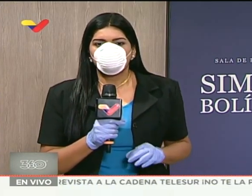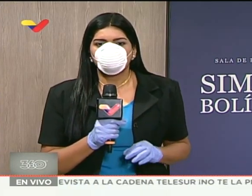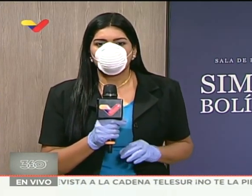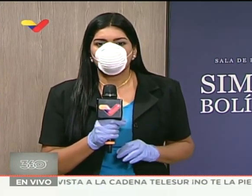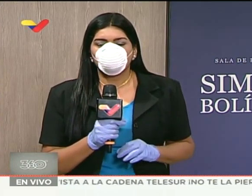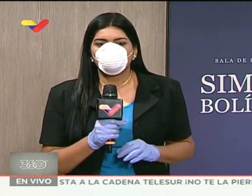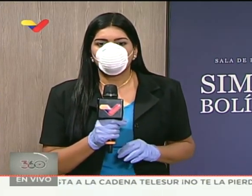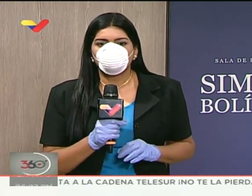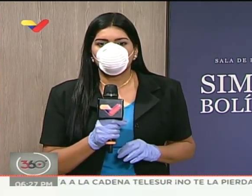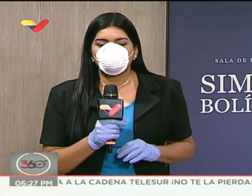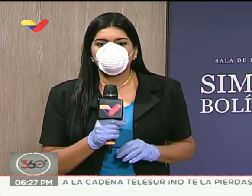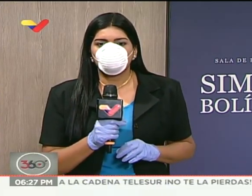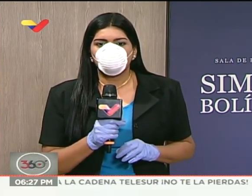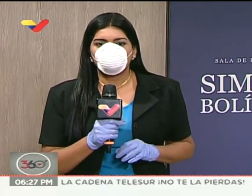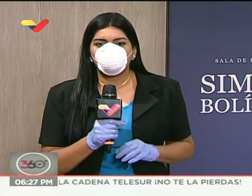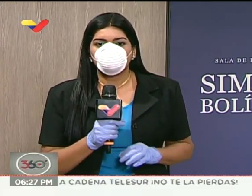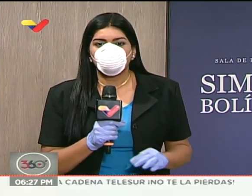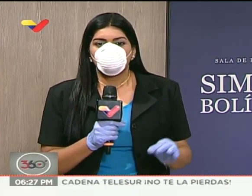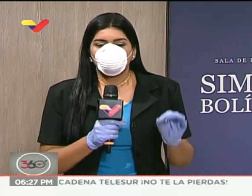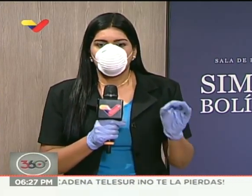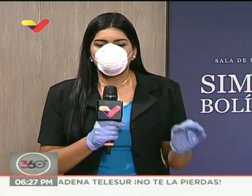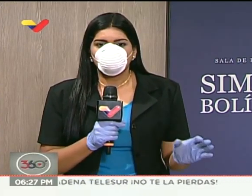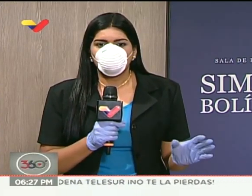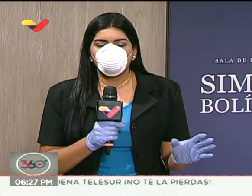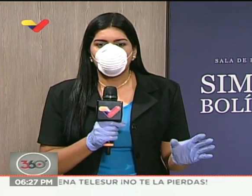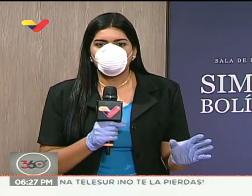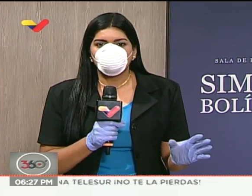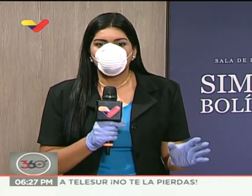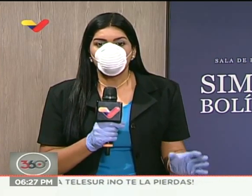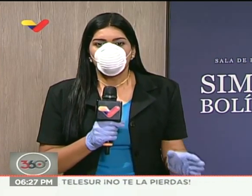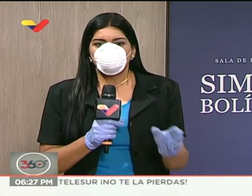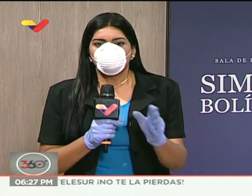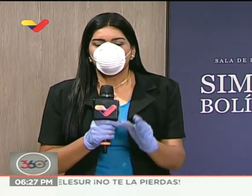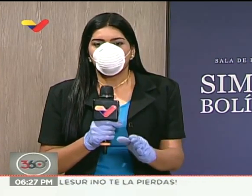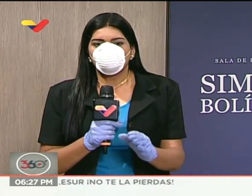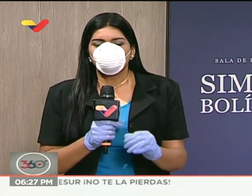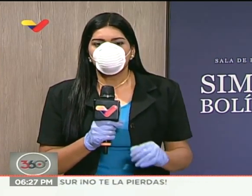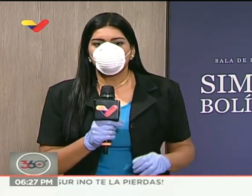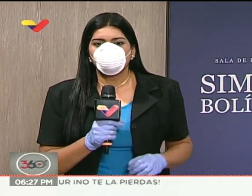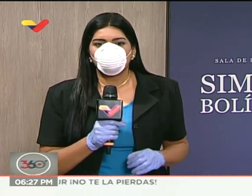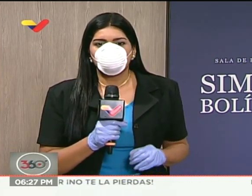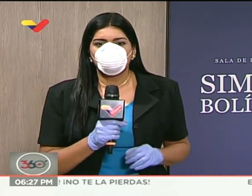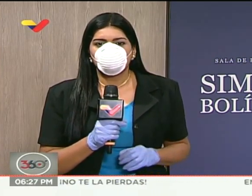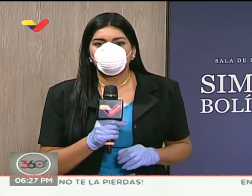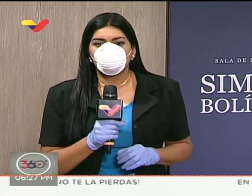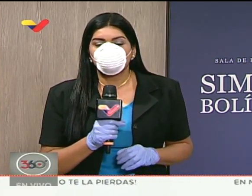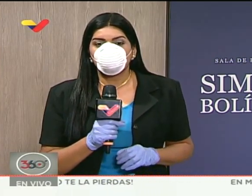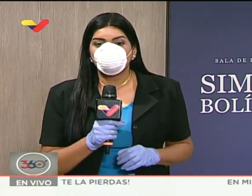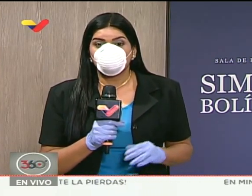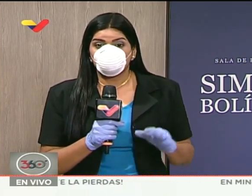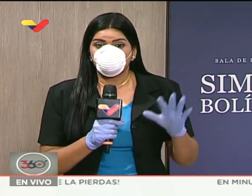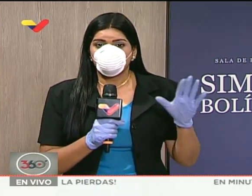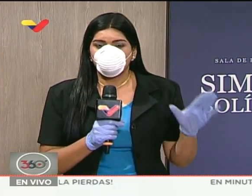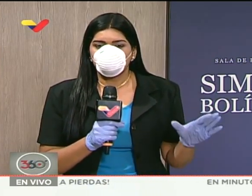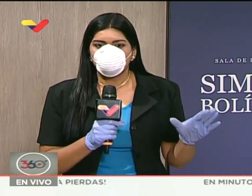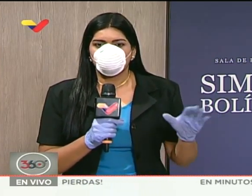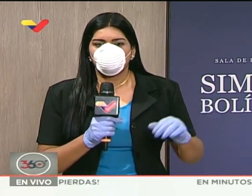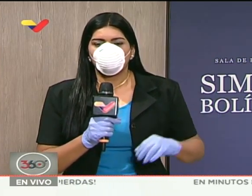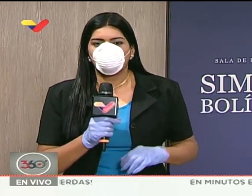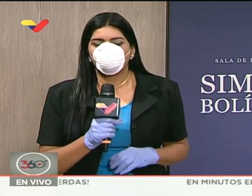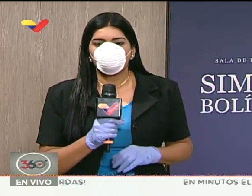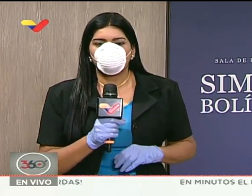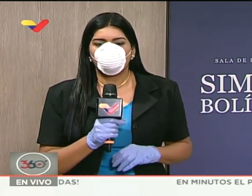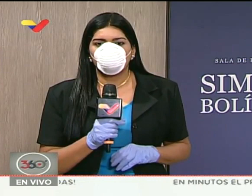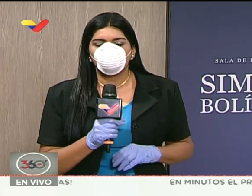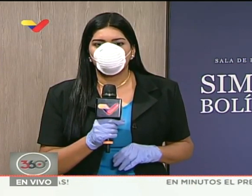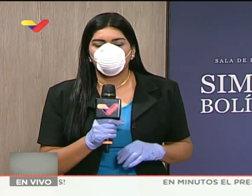personas han respondido a la encuesta del Sistema Patria relacionada a la salud y se llevará entonces el día de mañana estas referencias